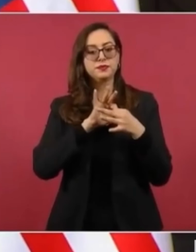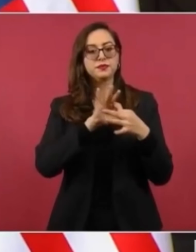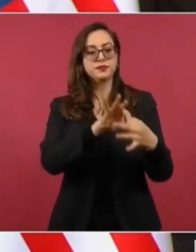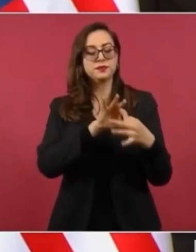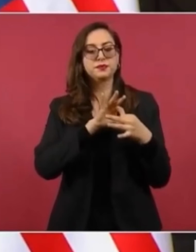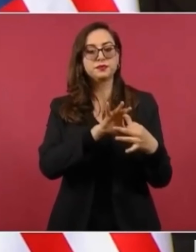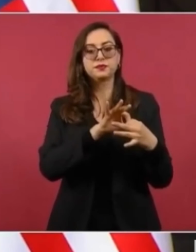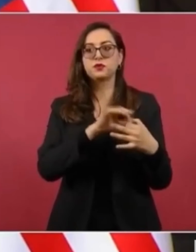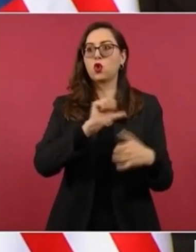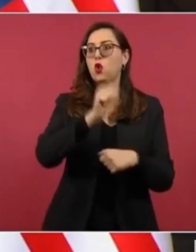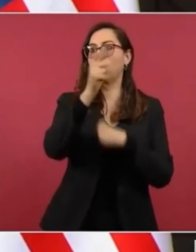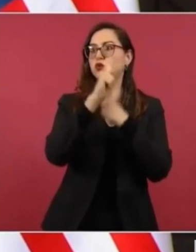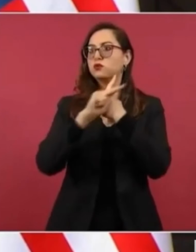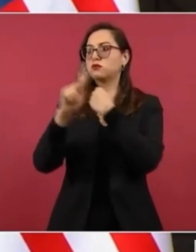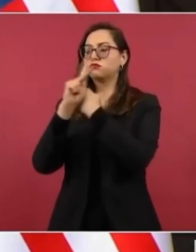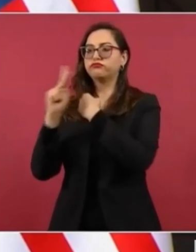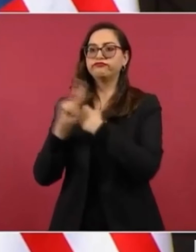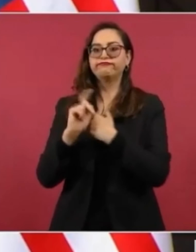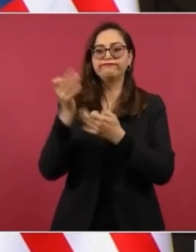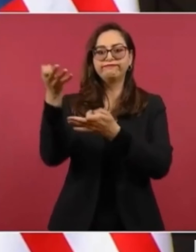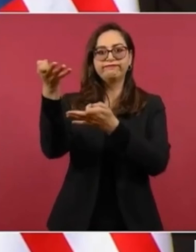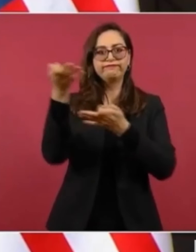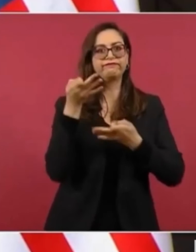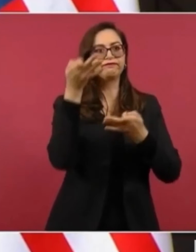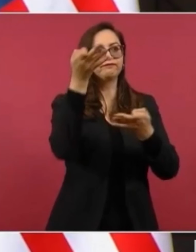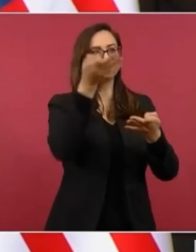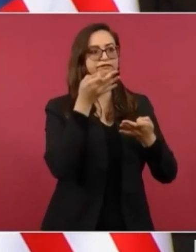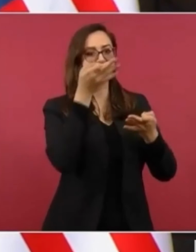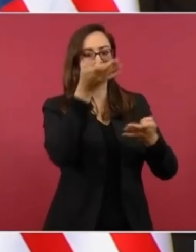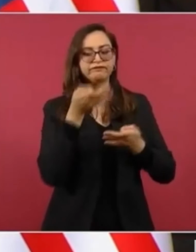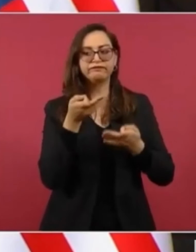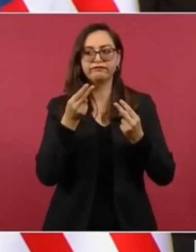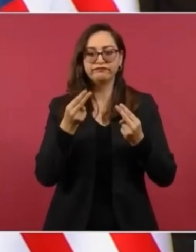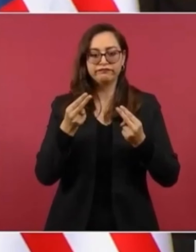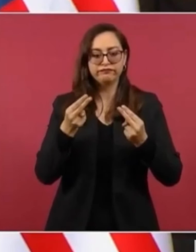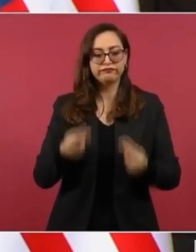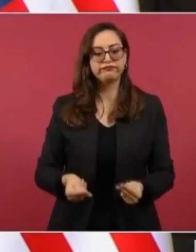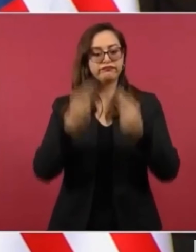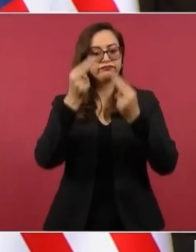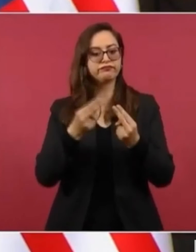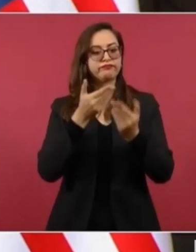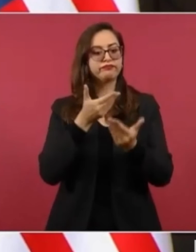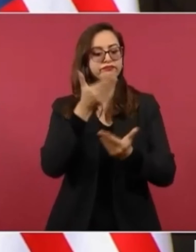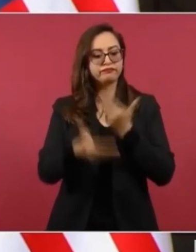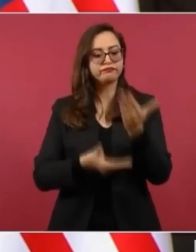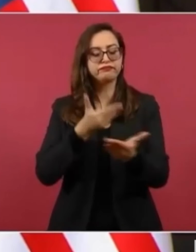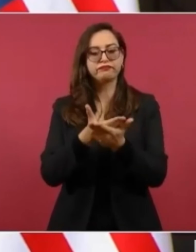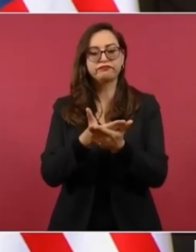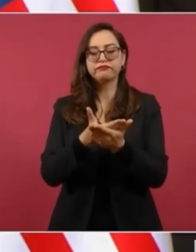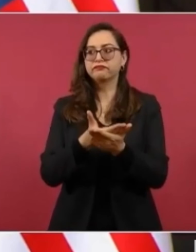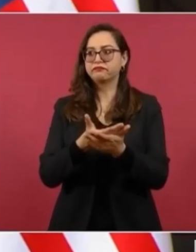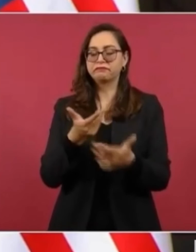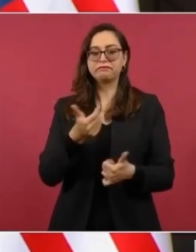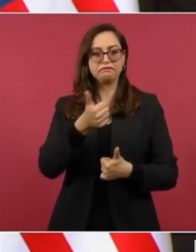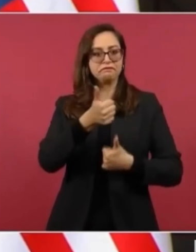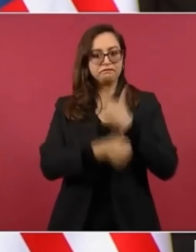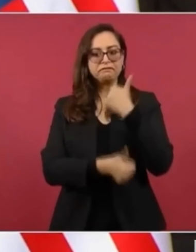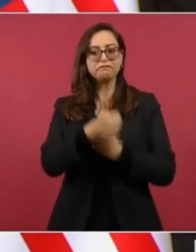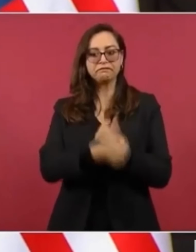el mundo. El libre comercio, gracias al NAFTA, ha hecho que nuestras economías se encuentren entre las más competitivas en el